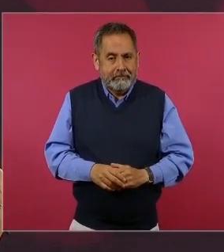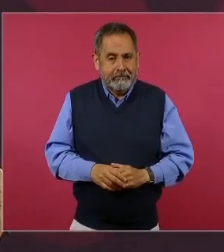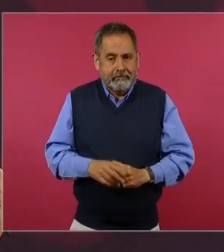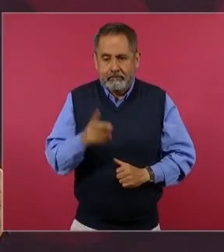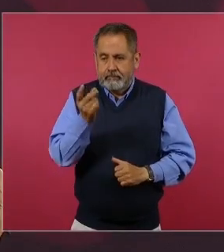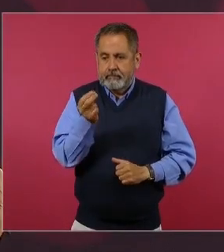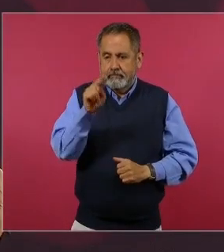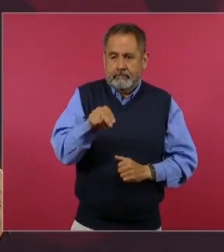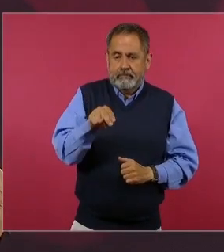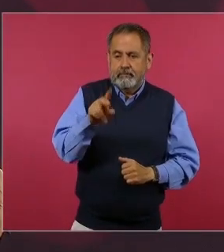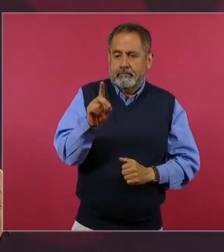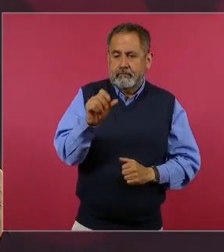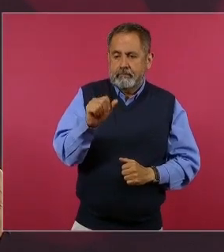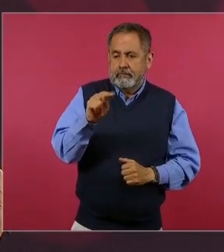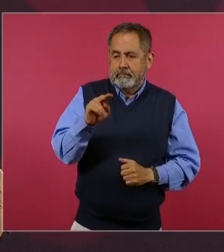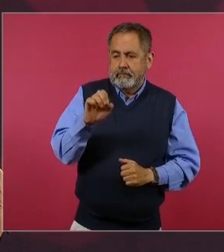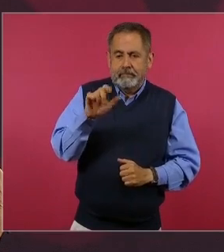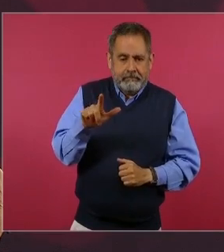Daniel